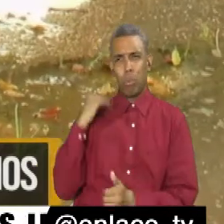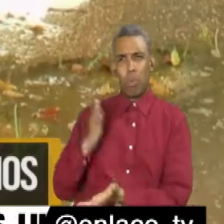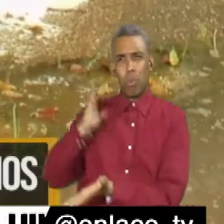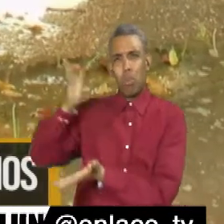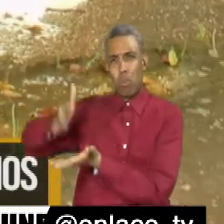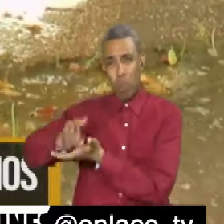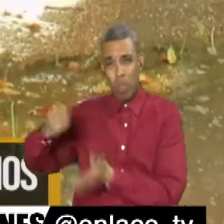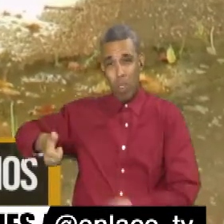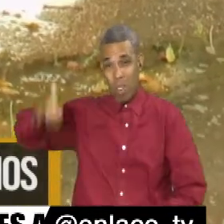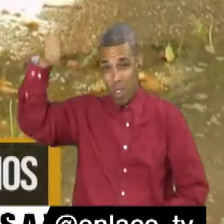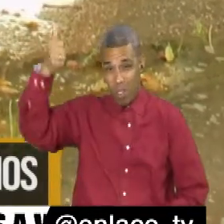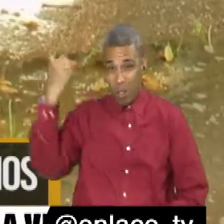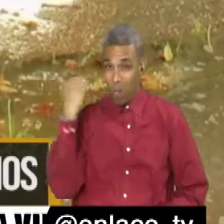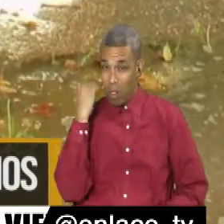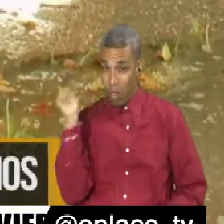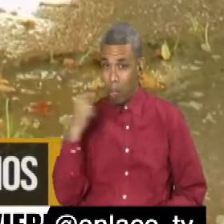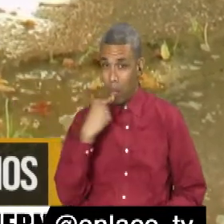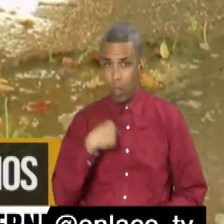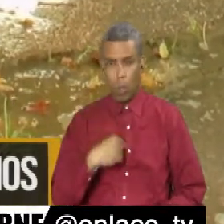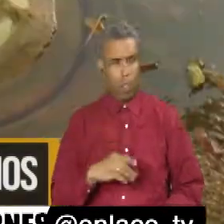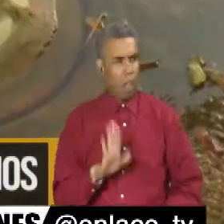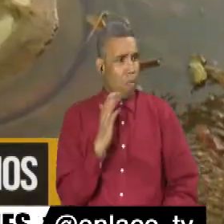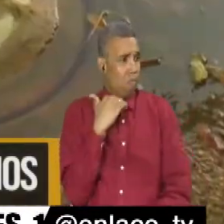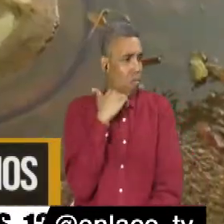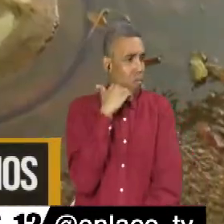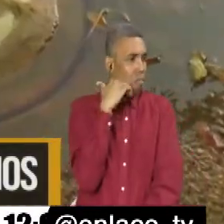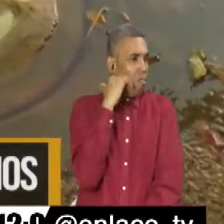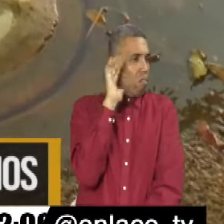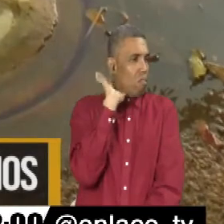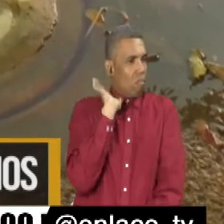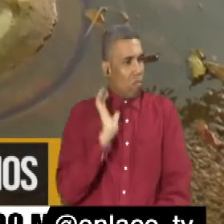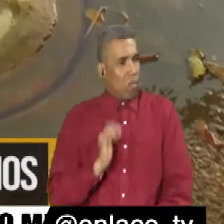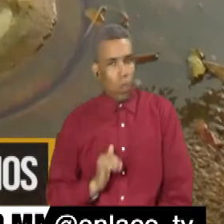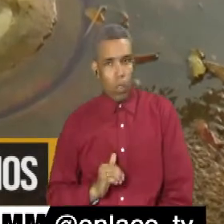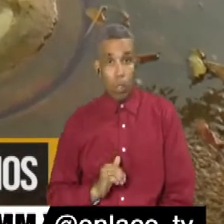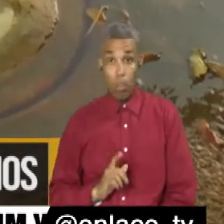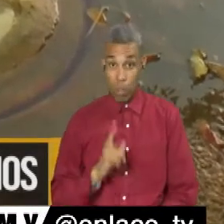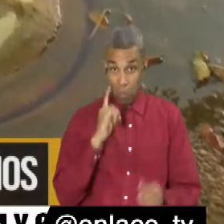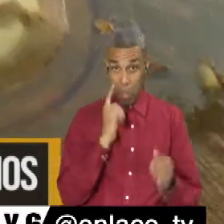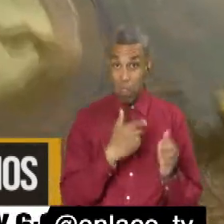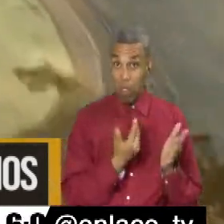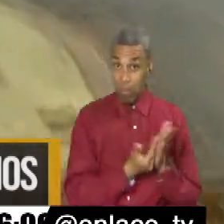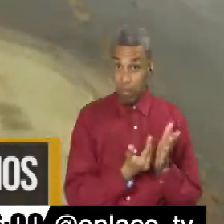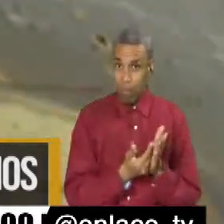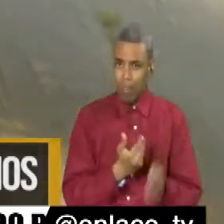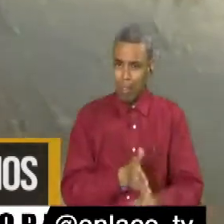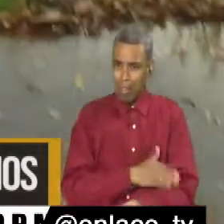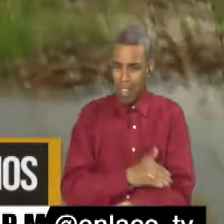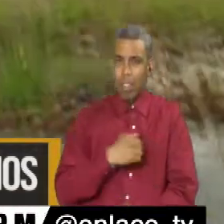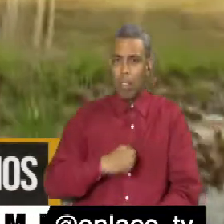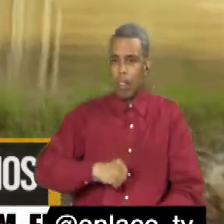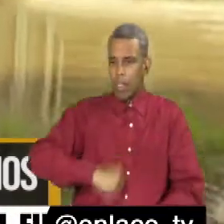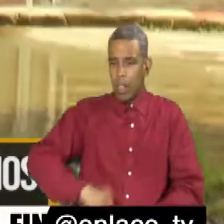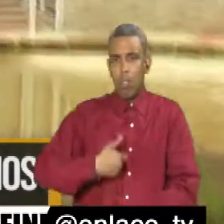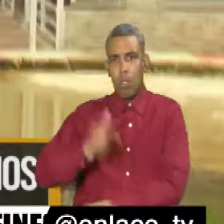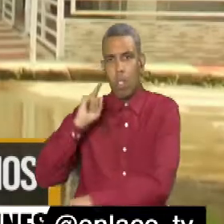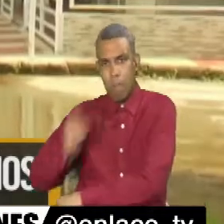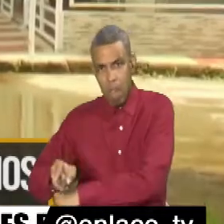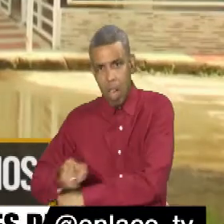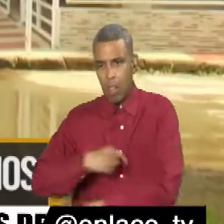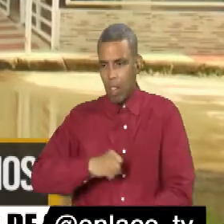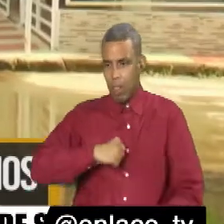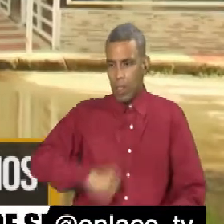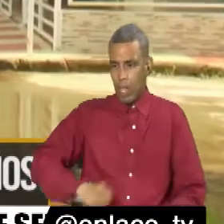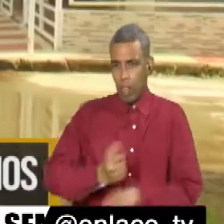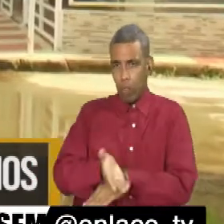tenía conocimiento del caso. Entonces yo voy con unos documentos y derechos de peticiones que tenemos, que el señor presidente ha ido allá y